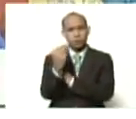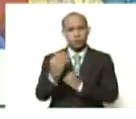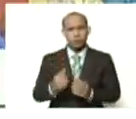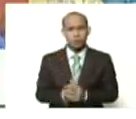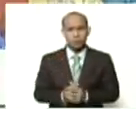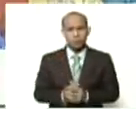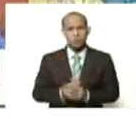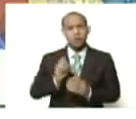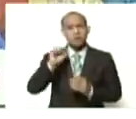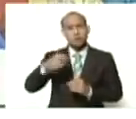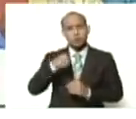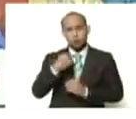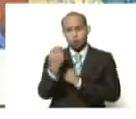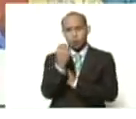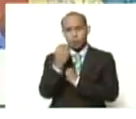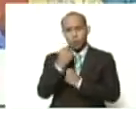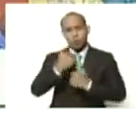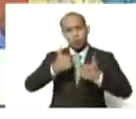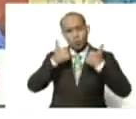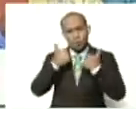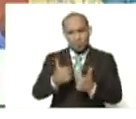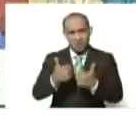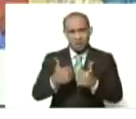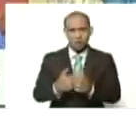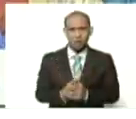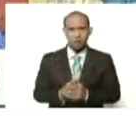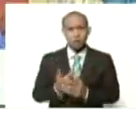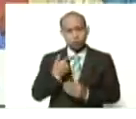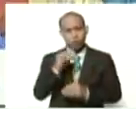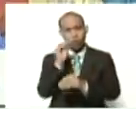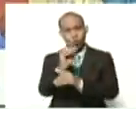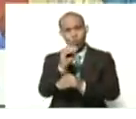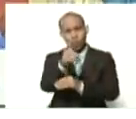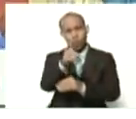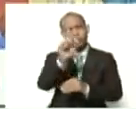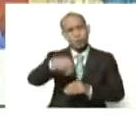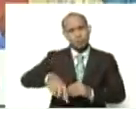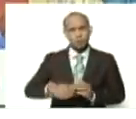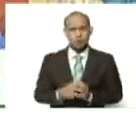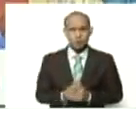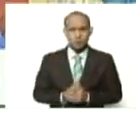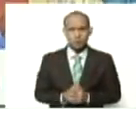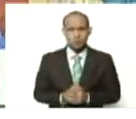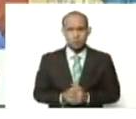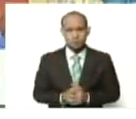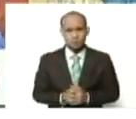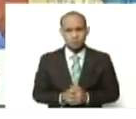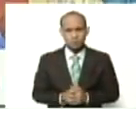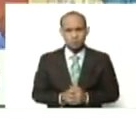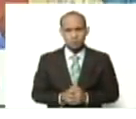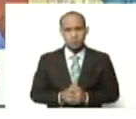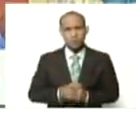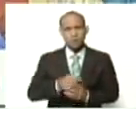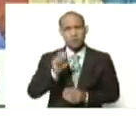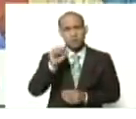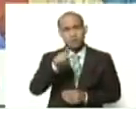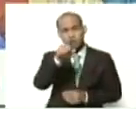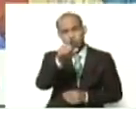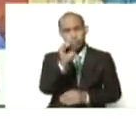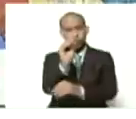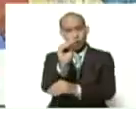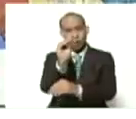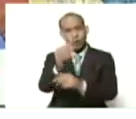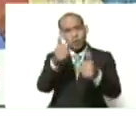Si yo me cuido bien, yo te cuido también. Si tú te